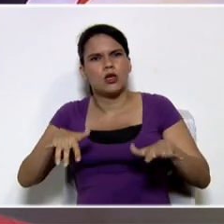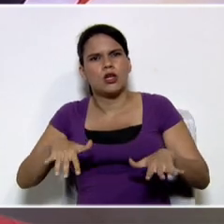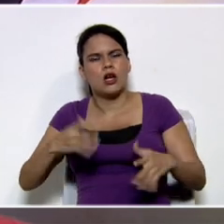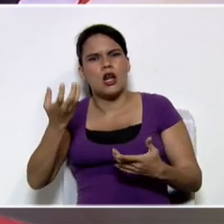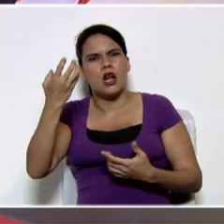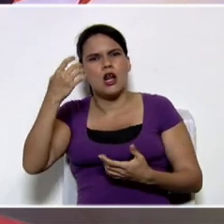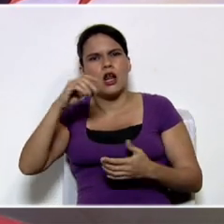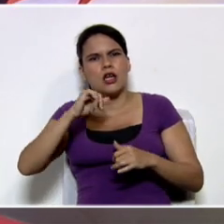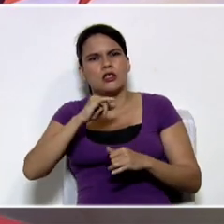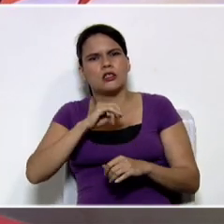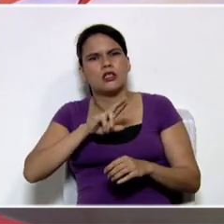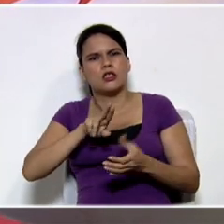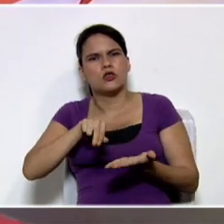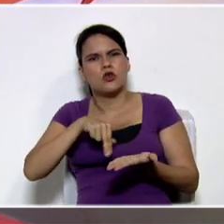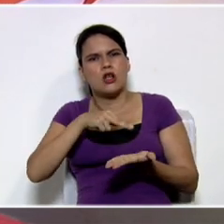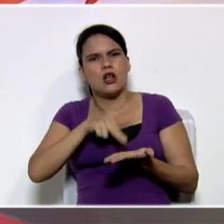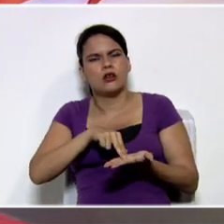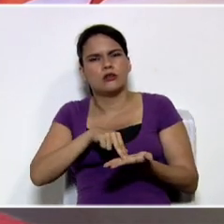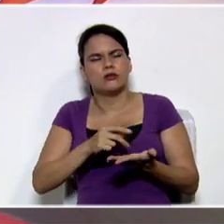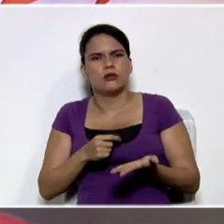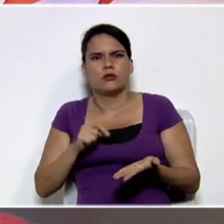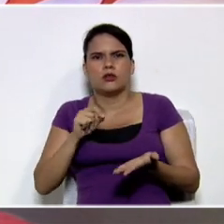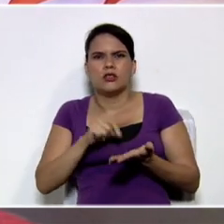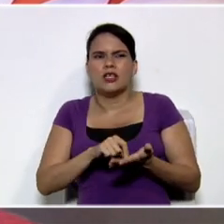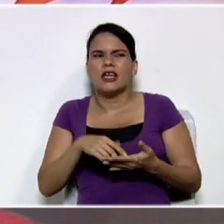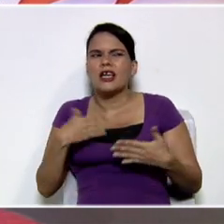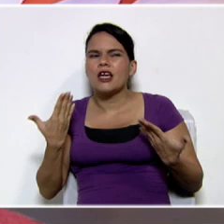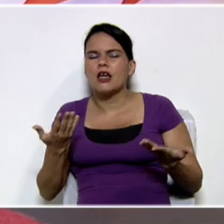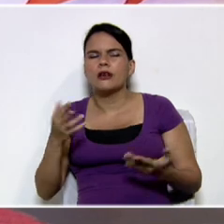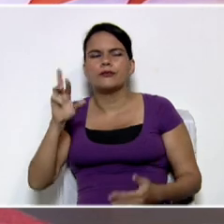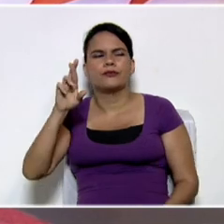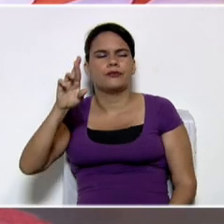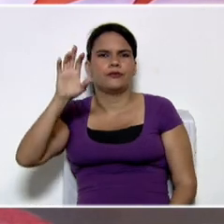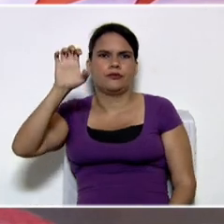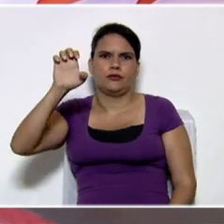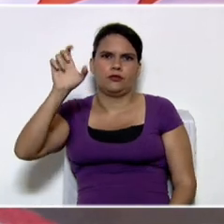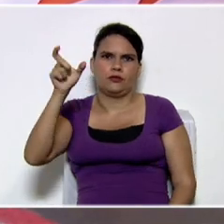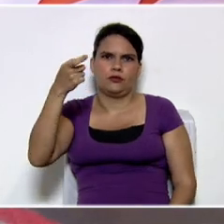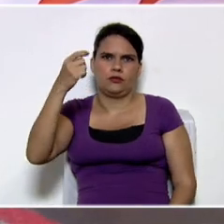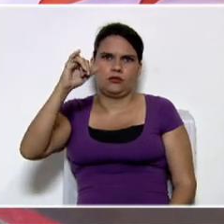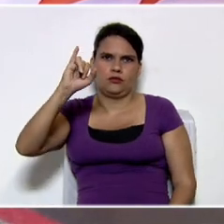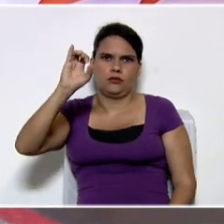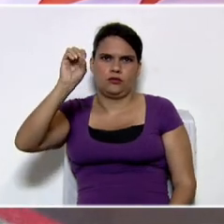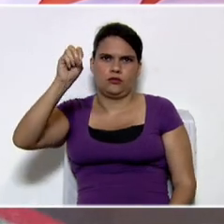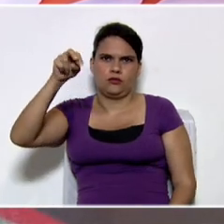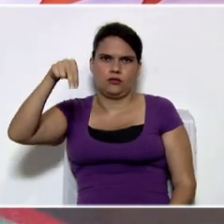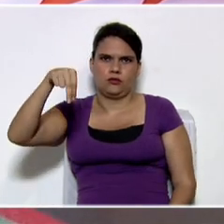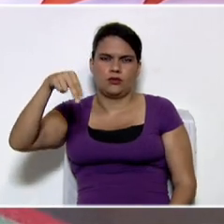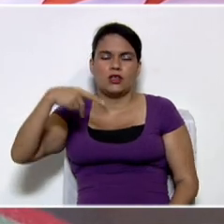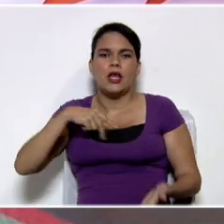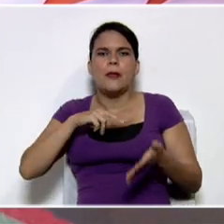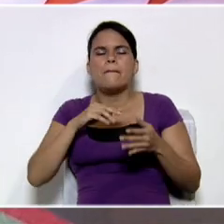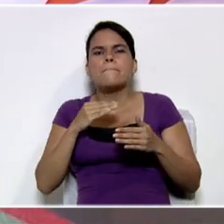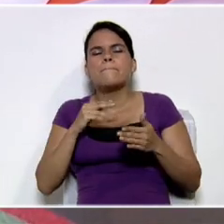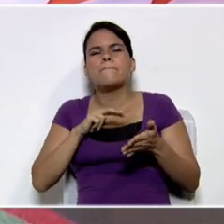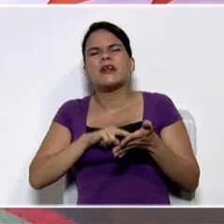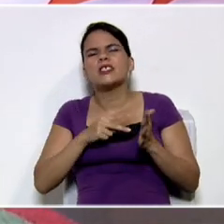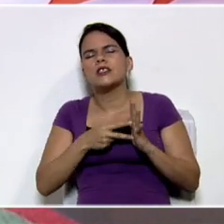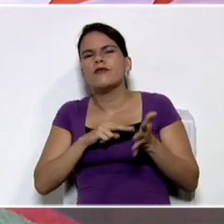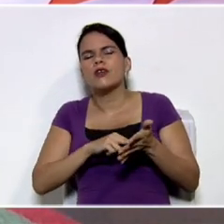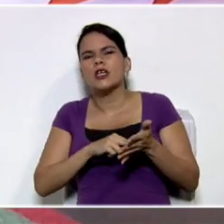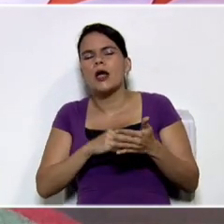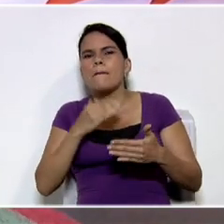a puntualizar sobre lo que es la regionalización. La regionalización no es otra cosa que el proceso de dividir